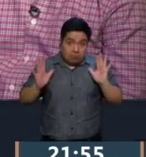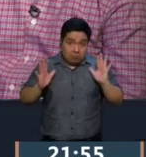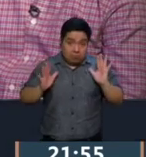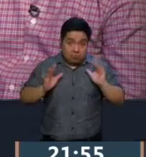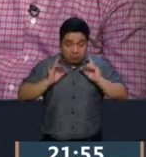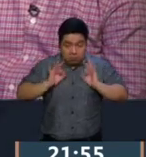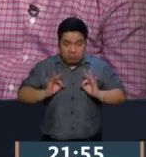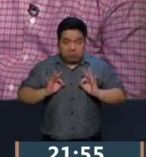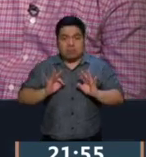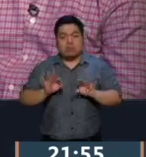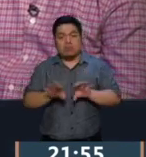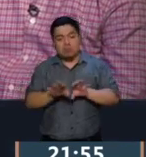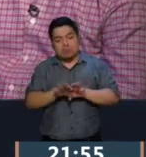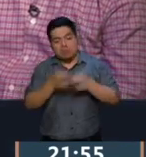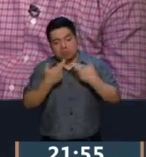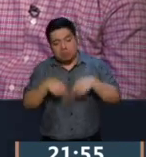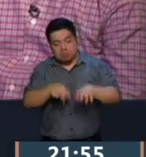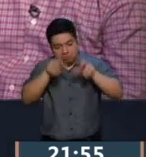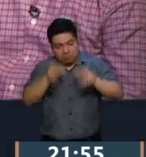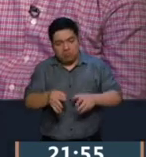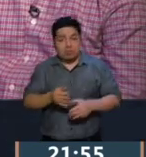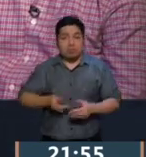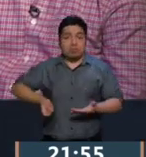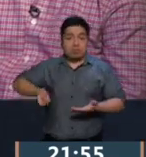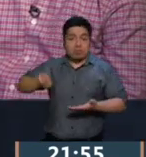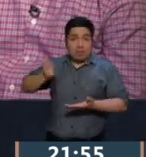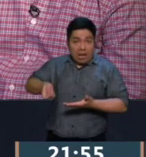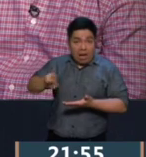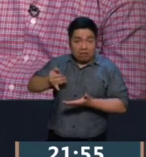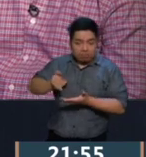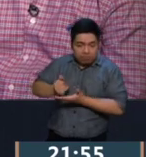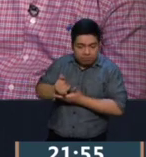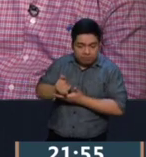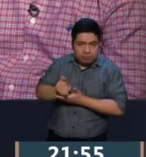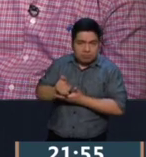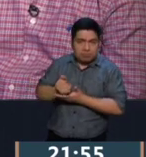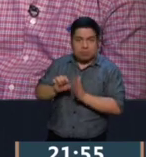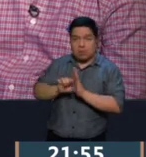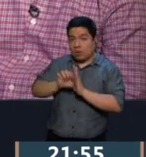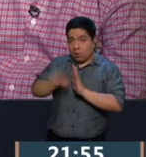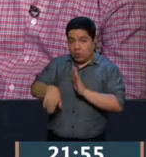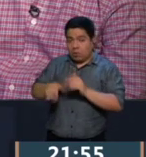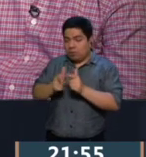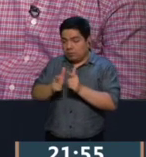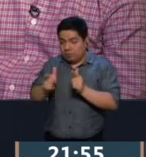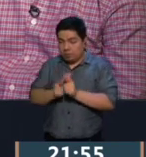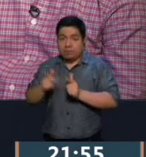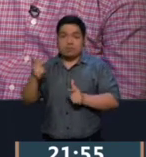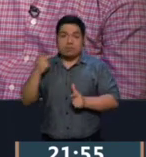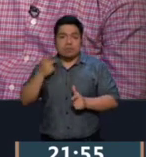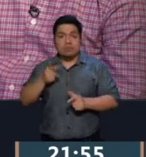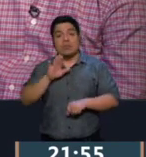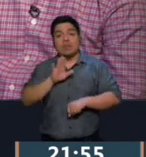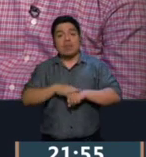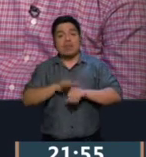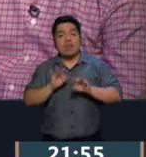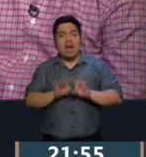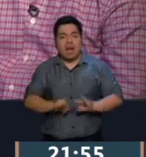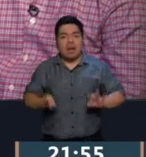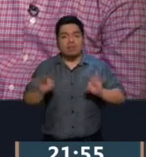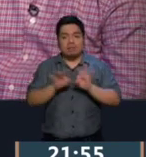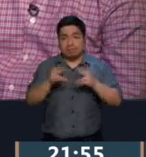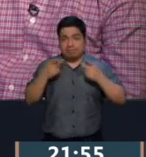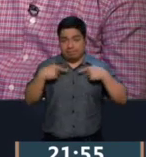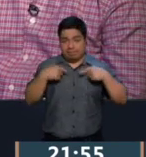poder representar la casa, que debe impartir justicia, no solamente en temas de partidos políticos, sino sobre todo y más importante, a